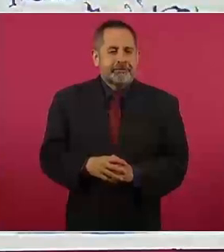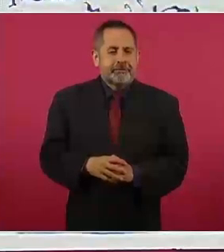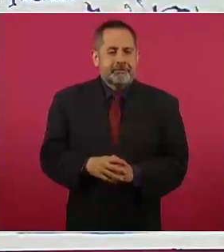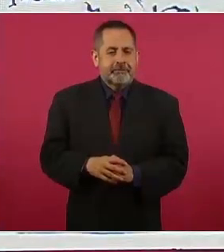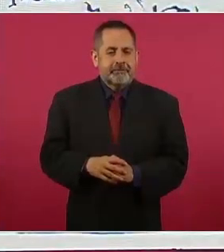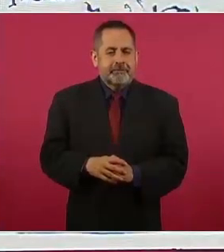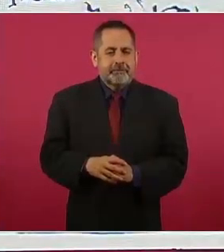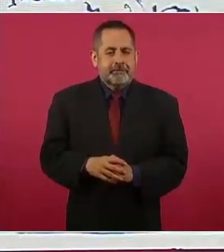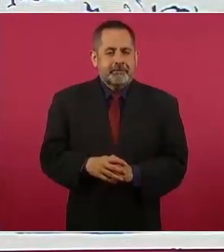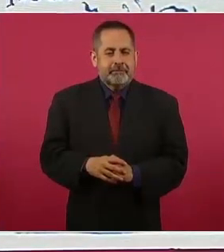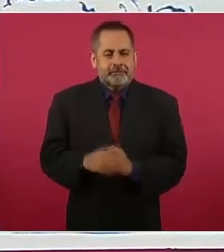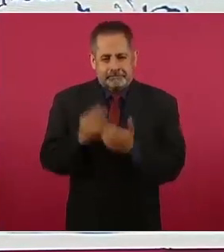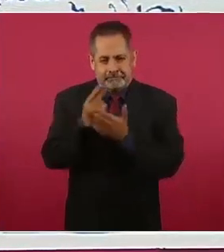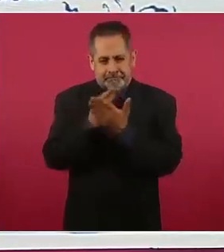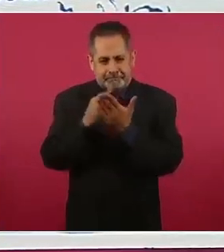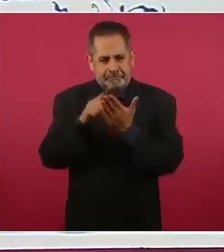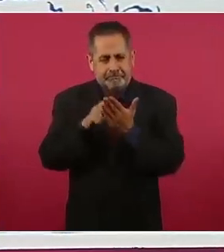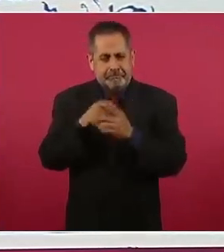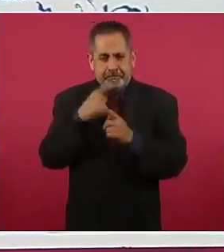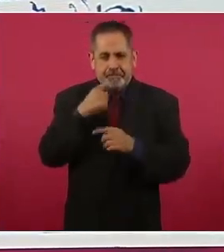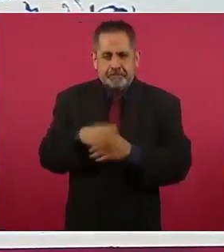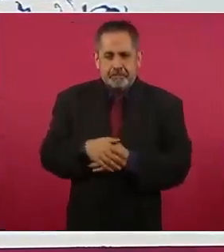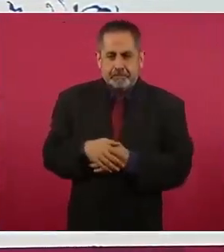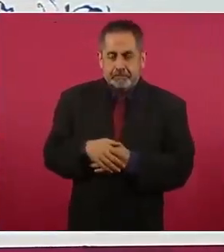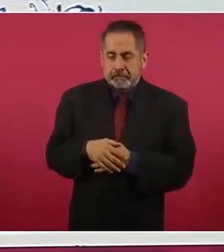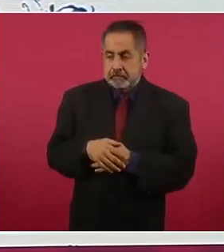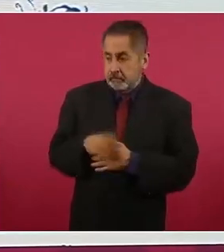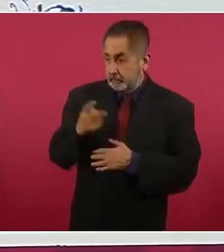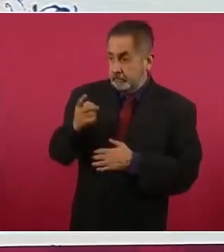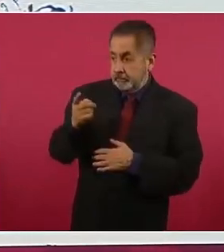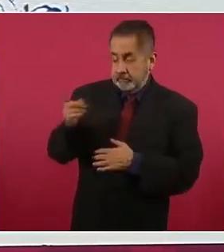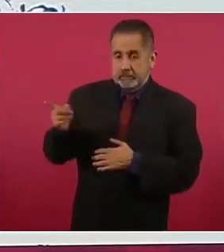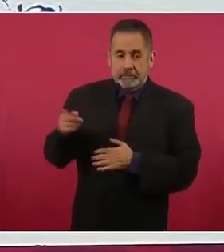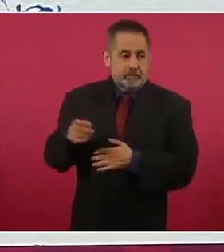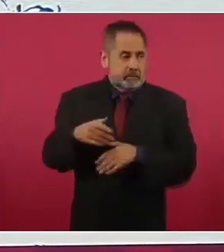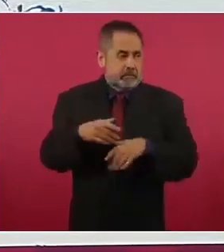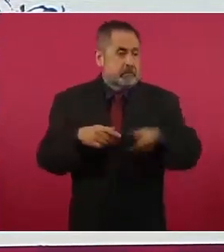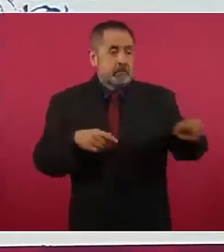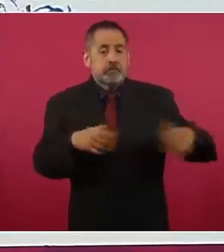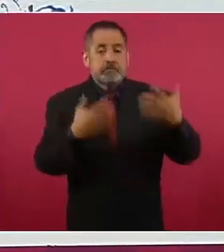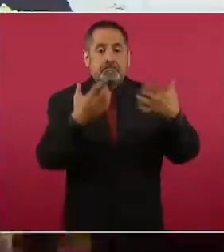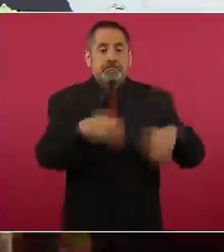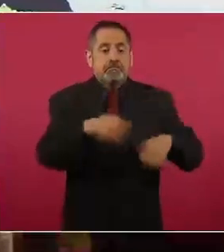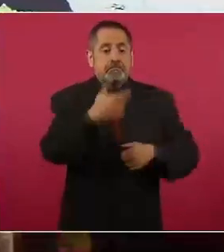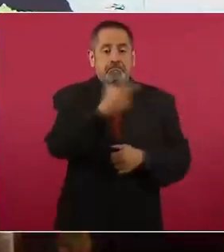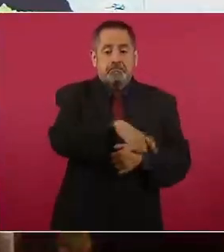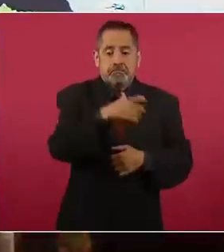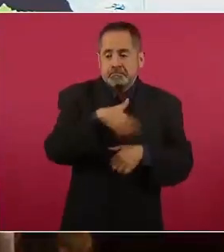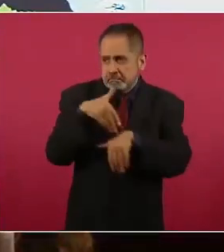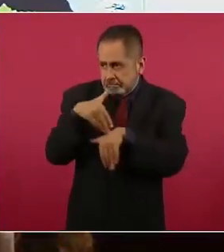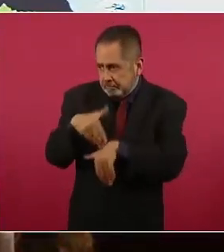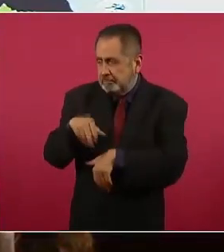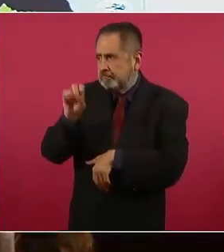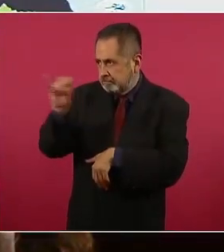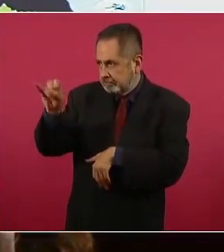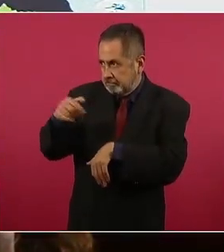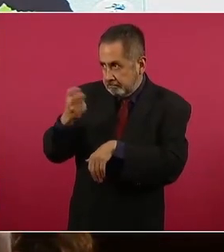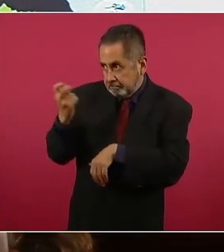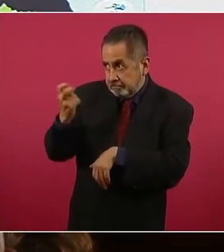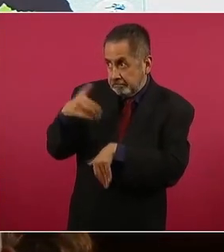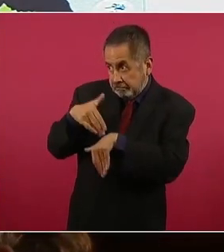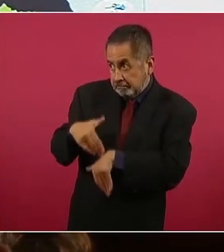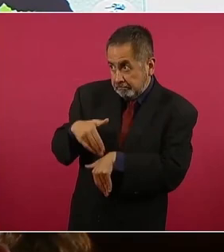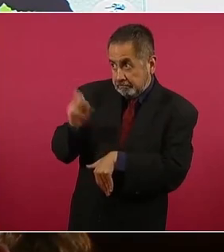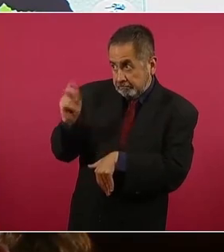Entonces dice el caricaturista, así sí, señor presidente, ¿no? Ya están está